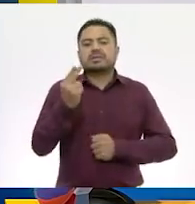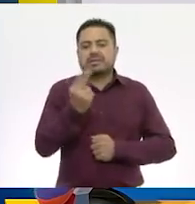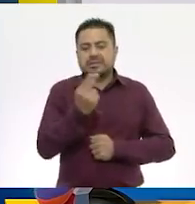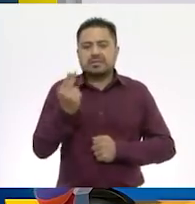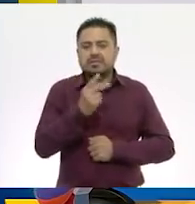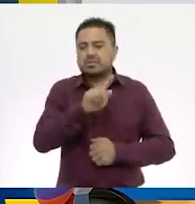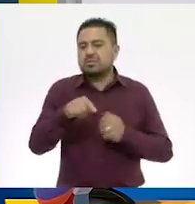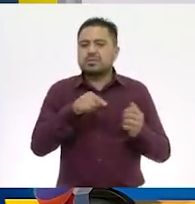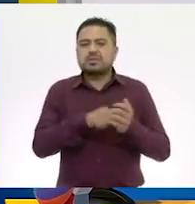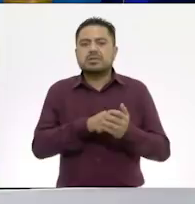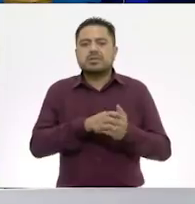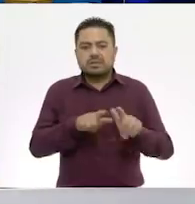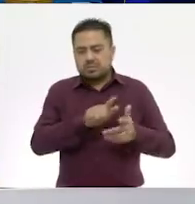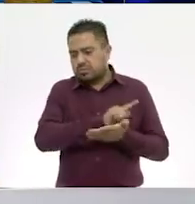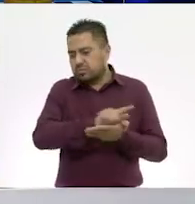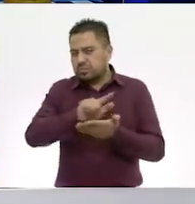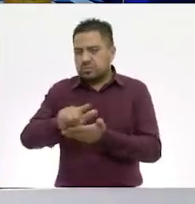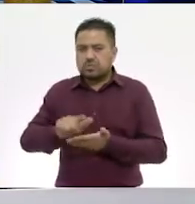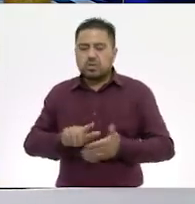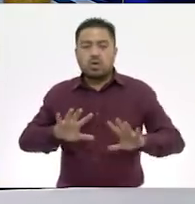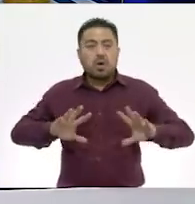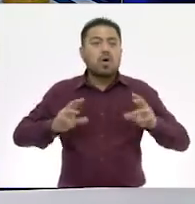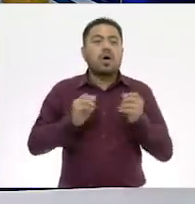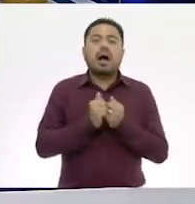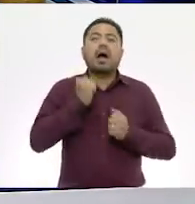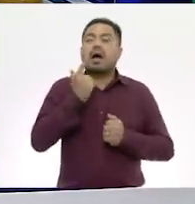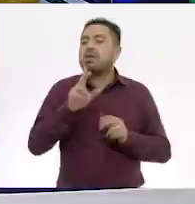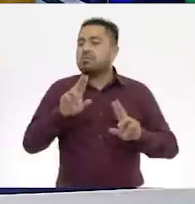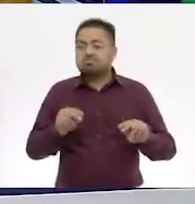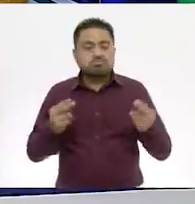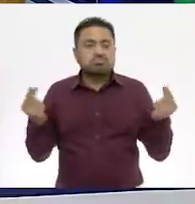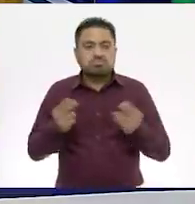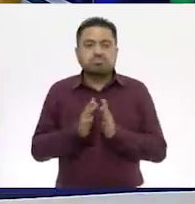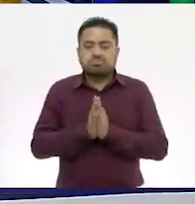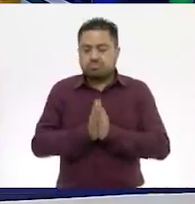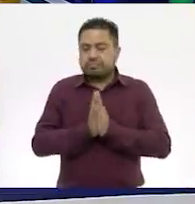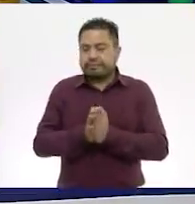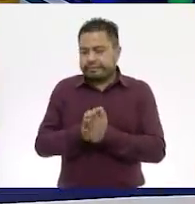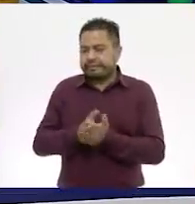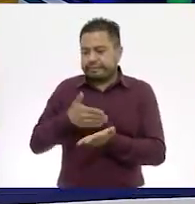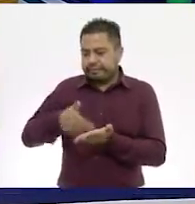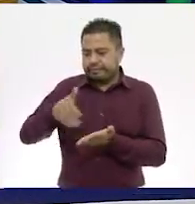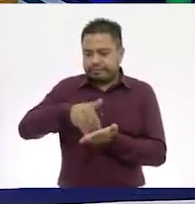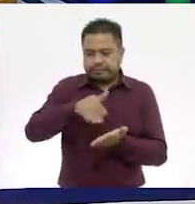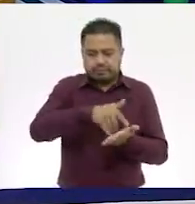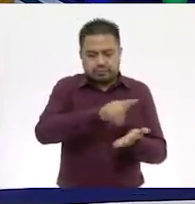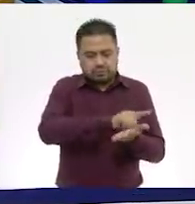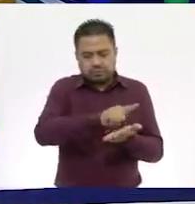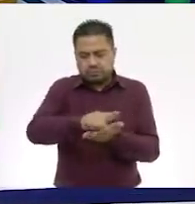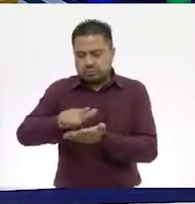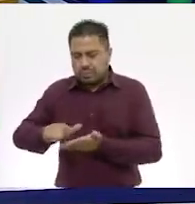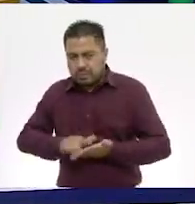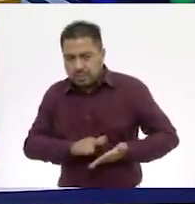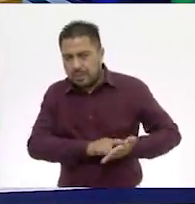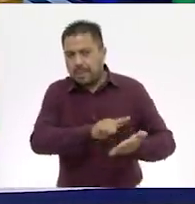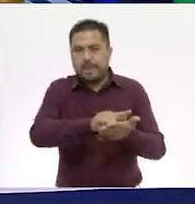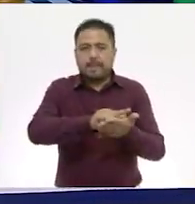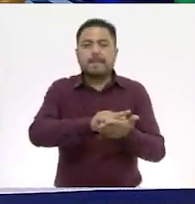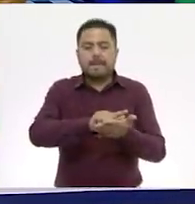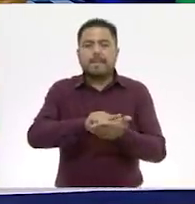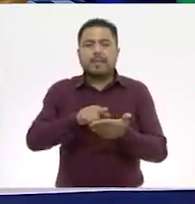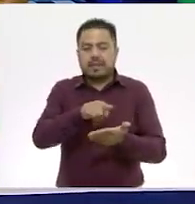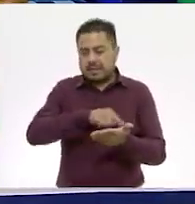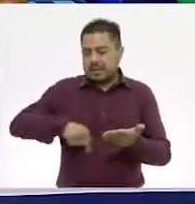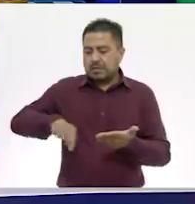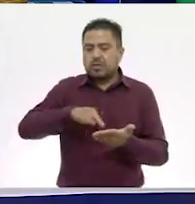lugar esté escombrado, así es que todo aquello que no vayamos a necesitar, por favor, vamos quitándolo porque el espacio lo vamos